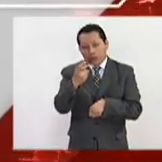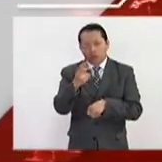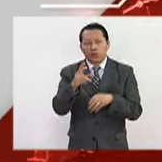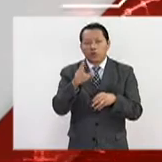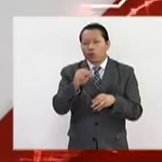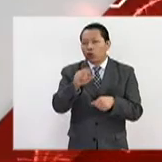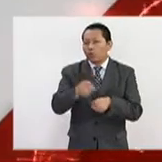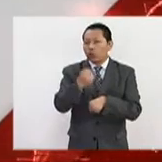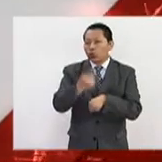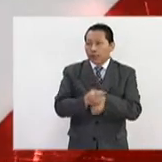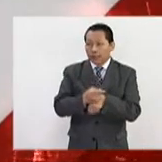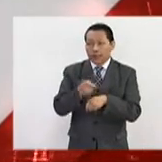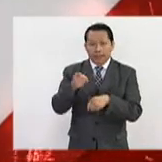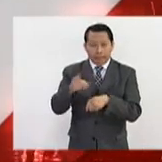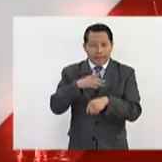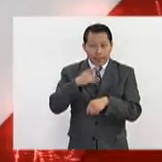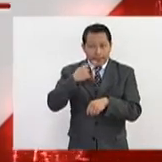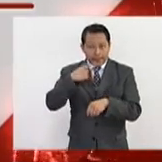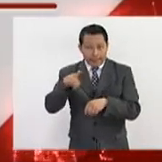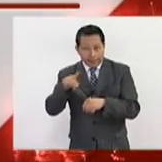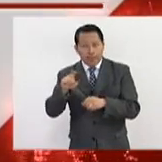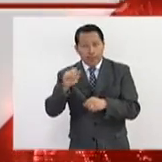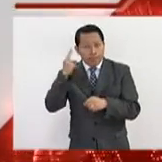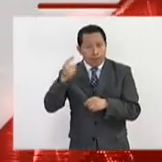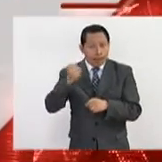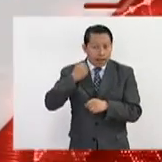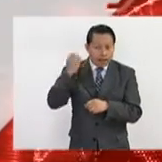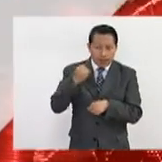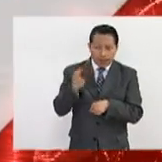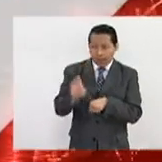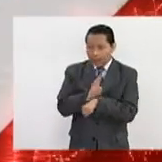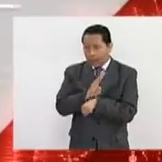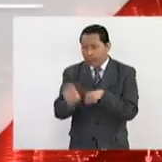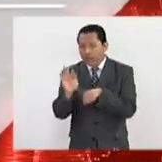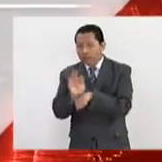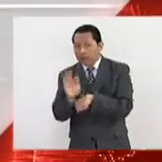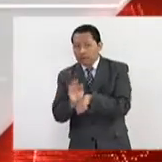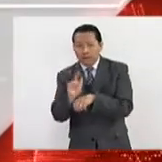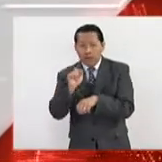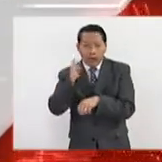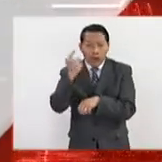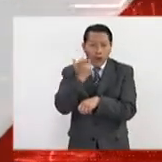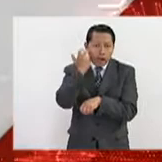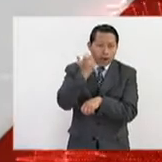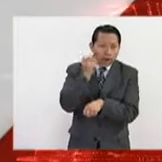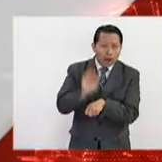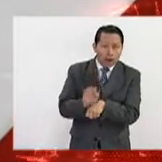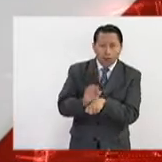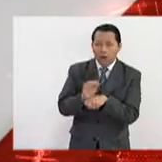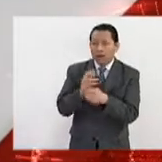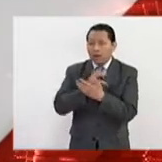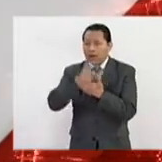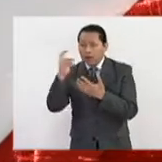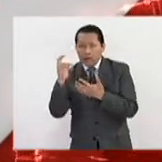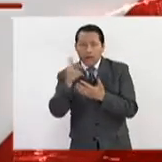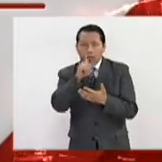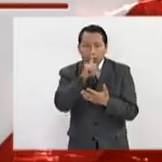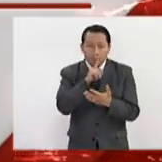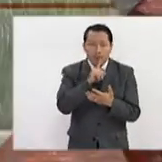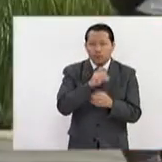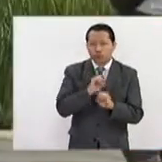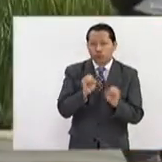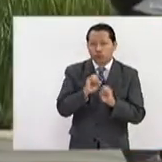darle oportunidades a un inculpado de alegar en su propio beneficio las indiscreciones o las mentiras o las exageraciones o lo que sea de cualquier